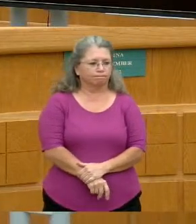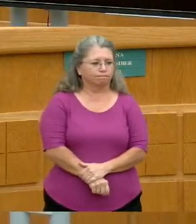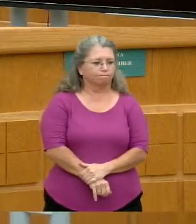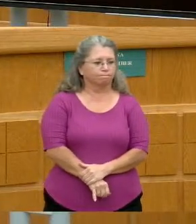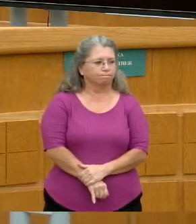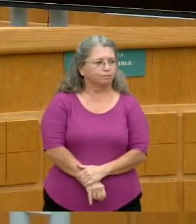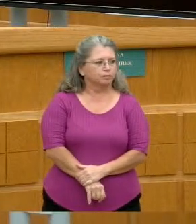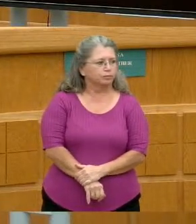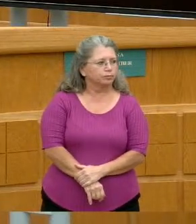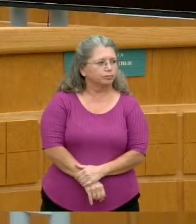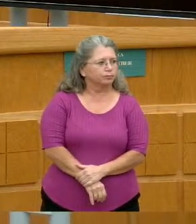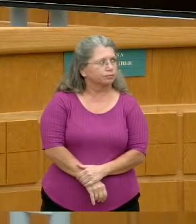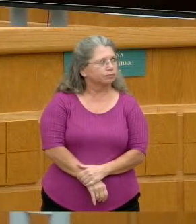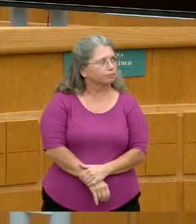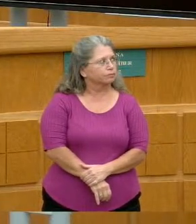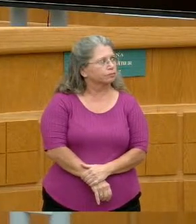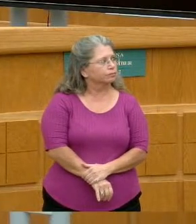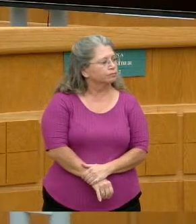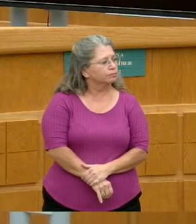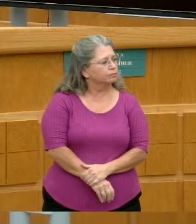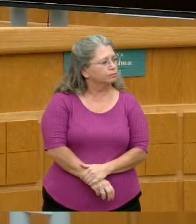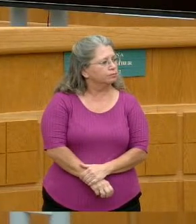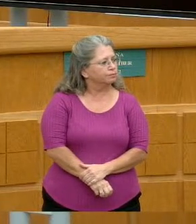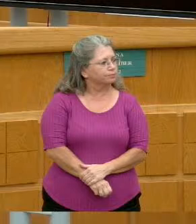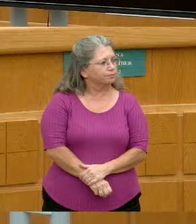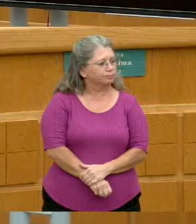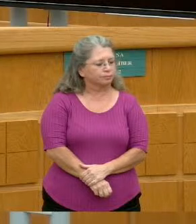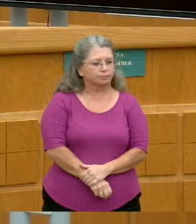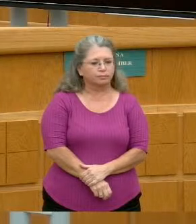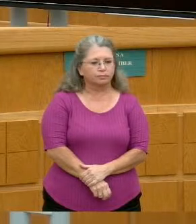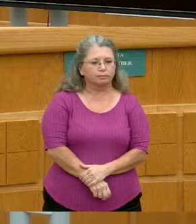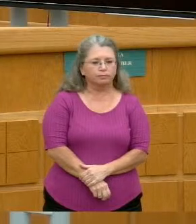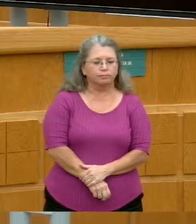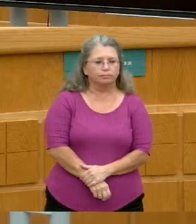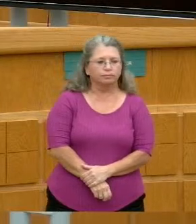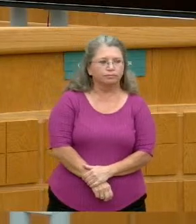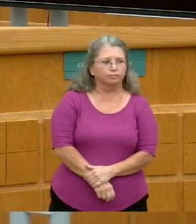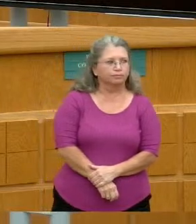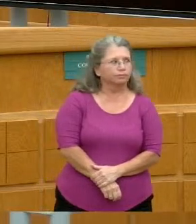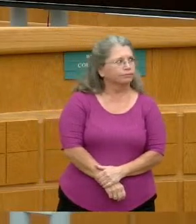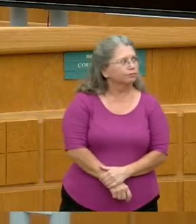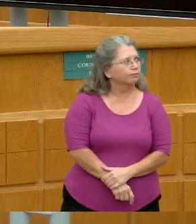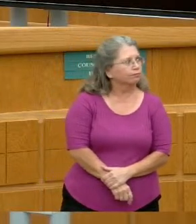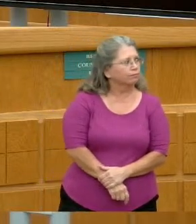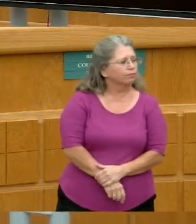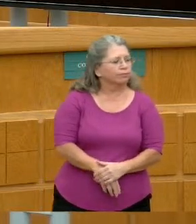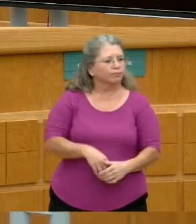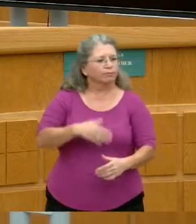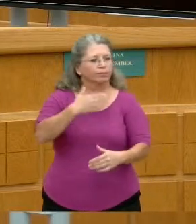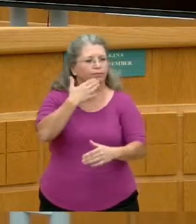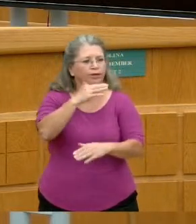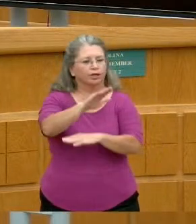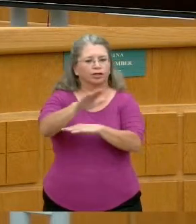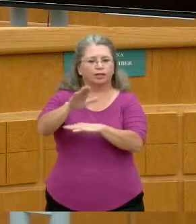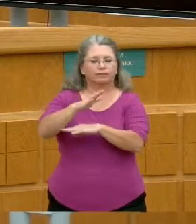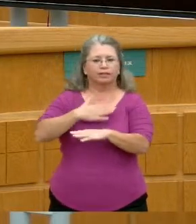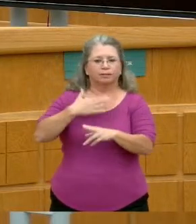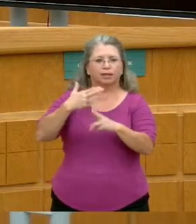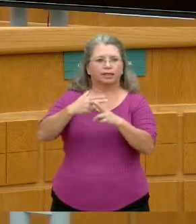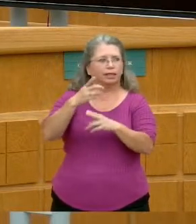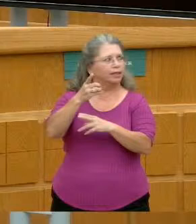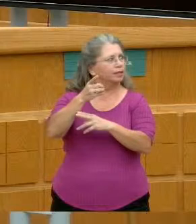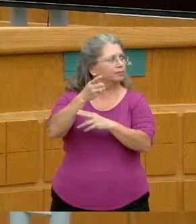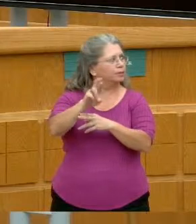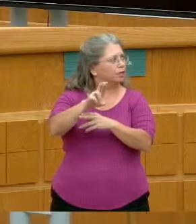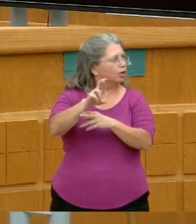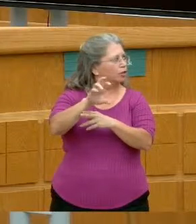personal médico de nuestra área y al personal administrativo. Good evening, everybody. My name is Dr. Chris Bird. I'm